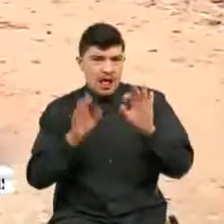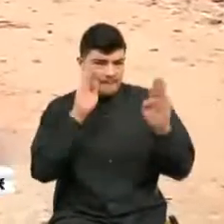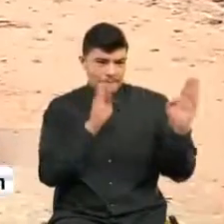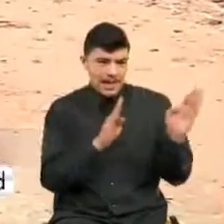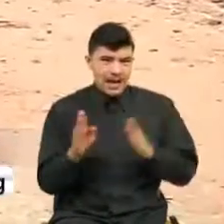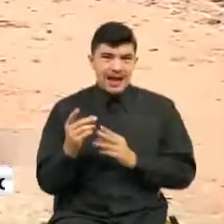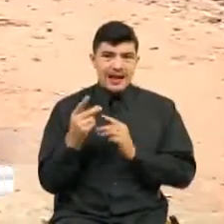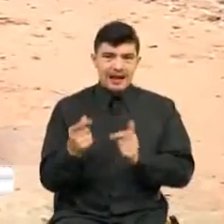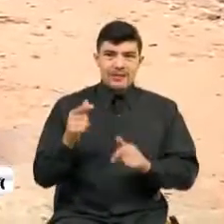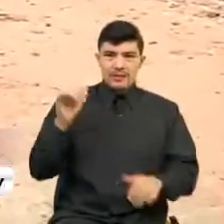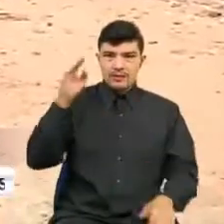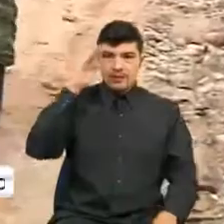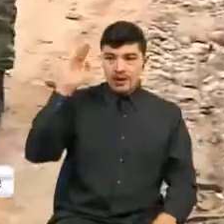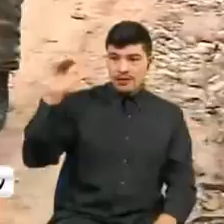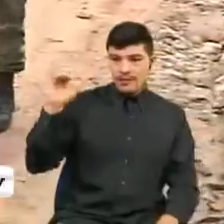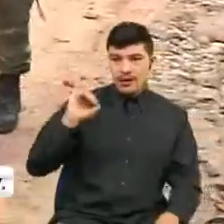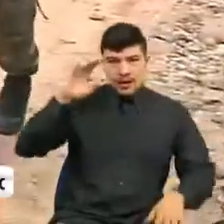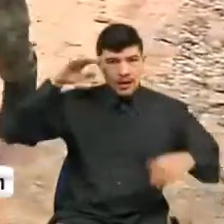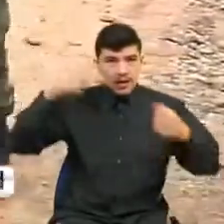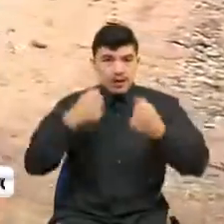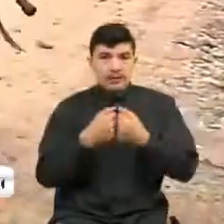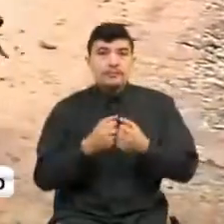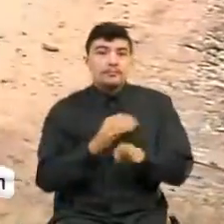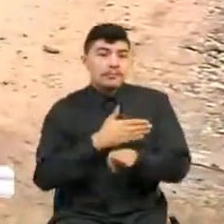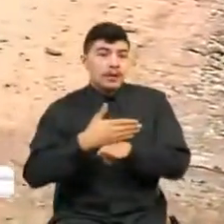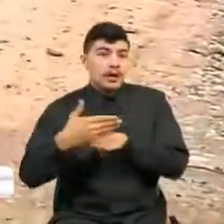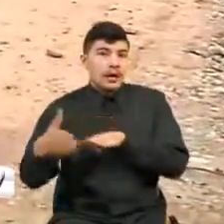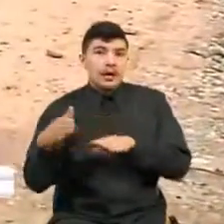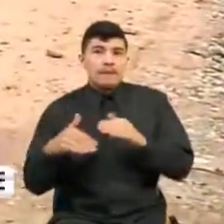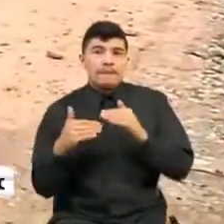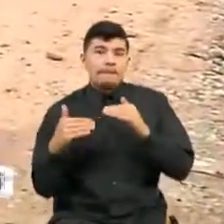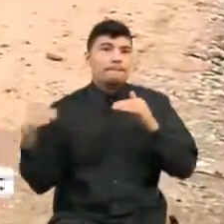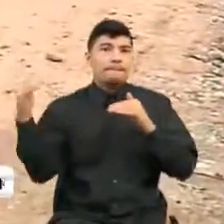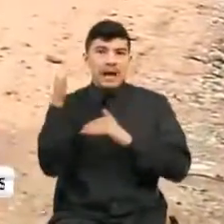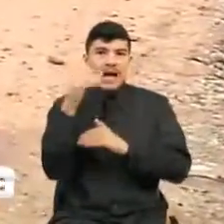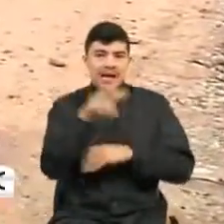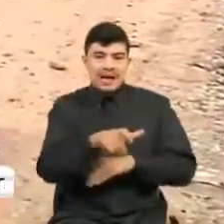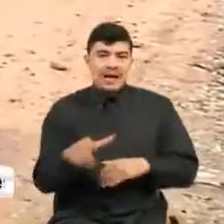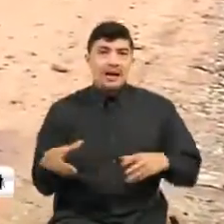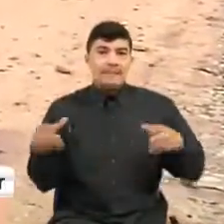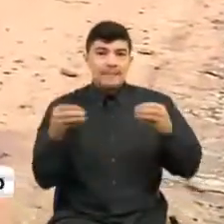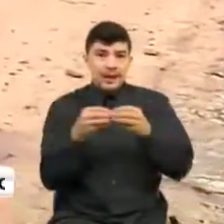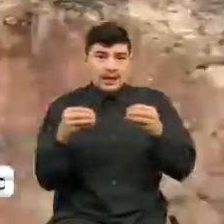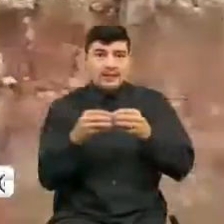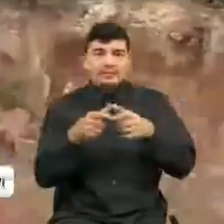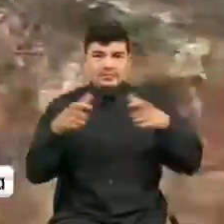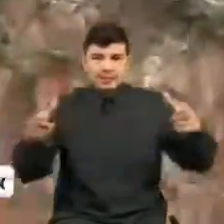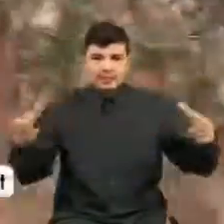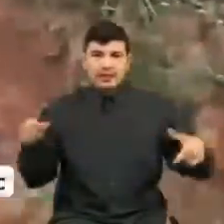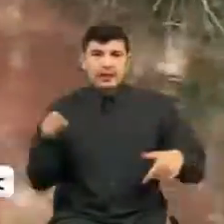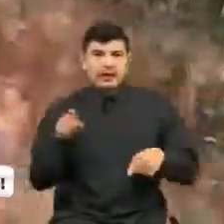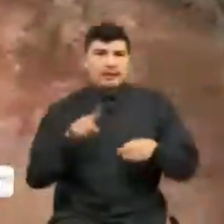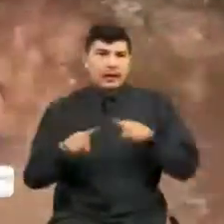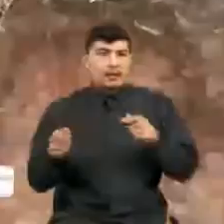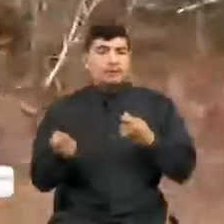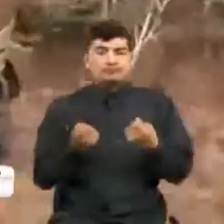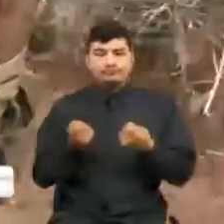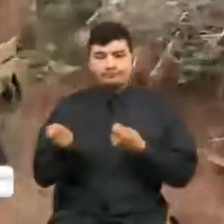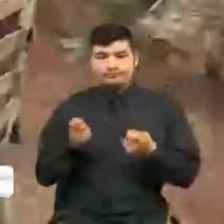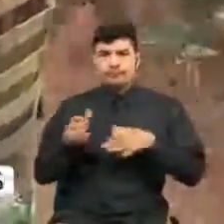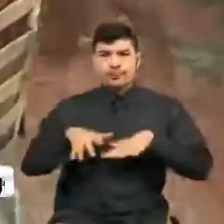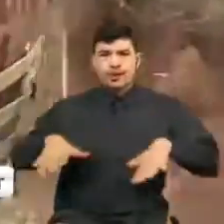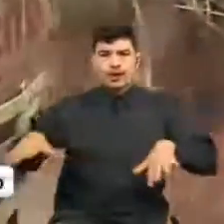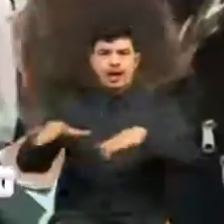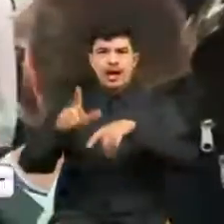rápida y efectiva de las fuerzas. Se puede hablar más adelante de un aumento del pie de fuerza, de mayor tropa, pero hay que controlar las zonas